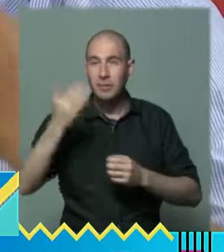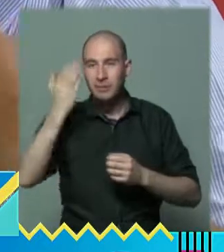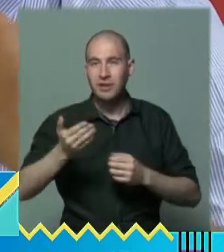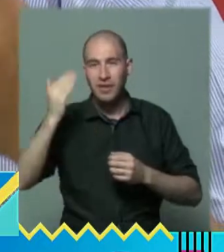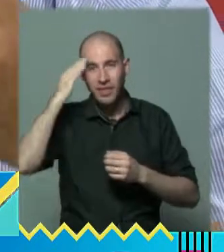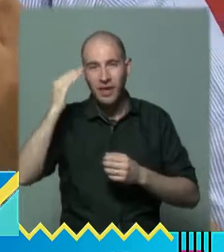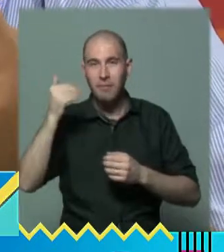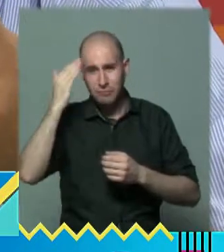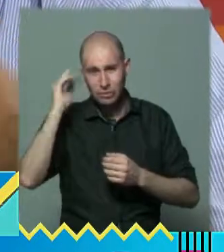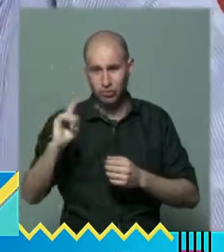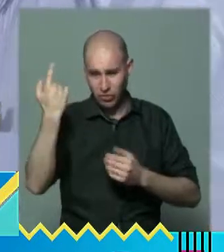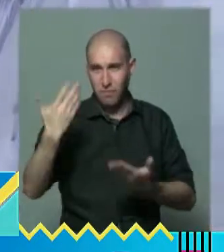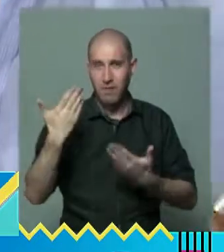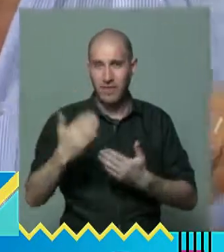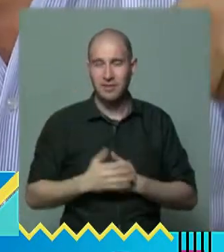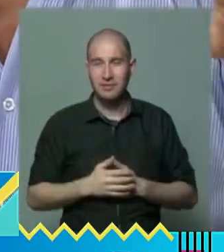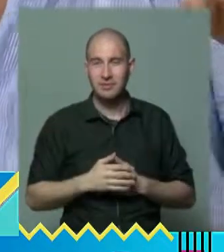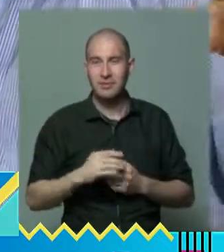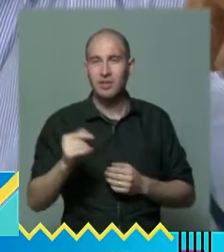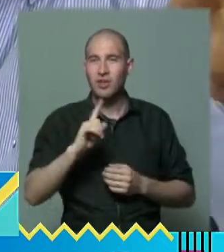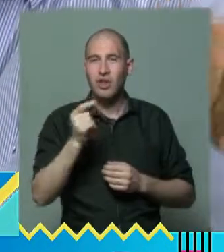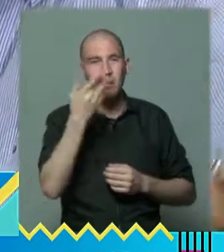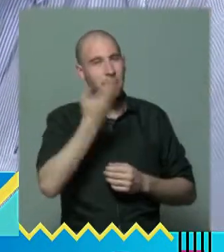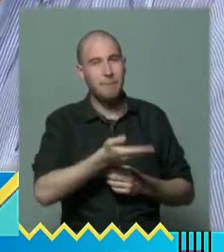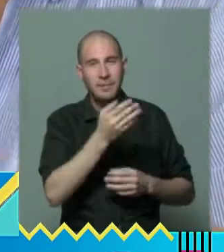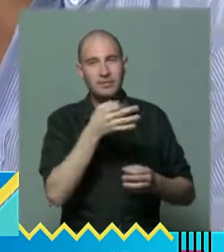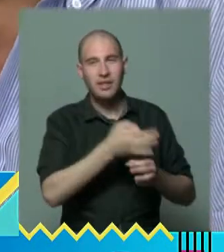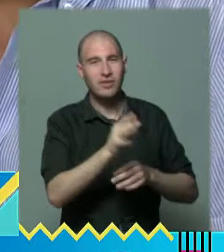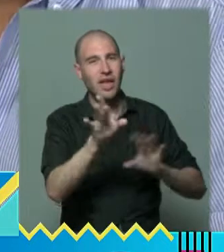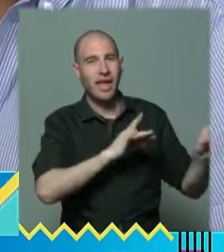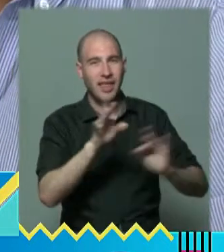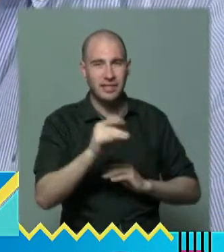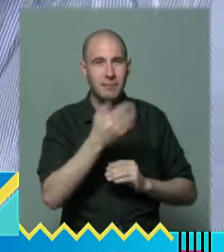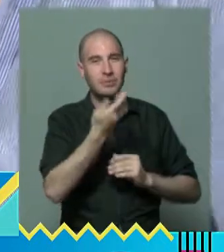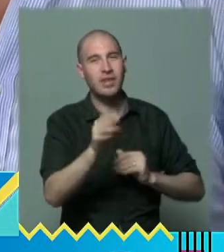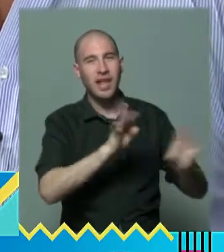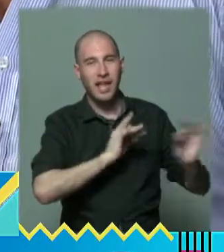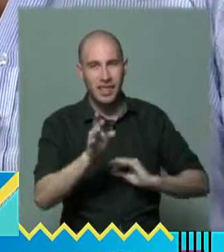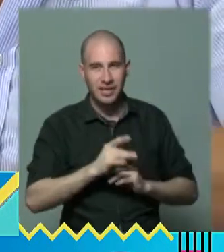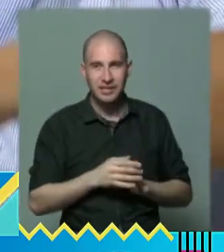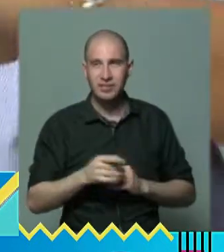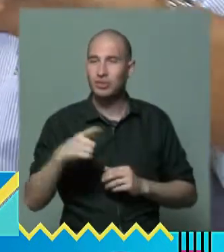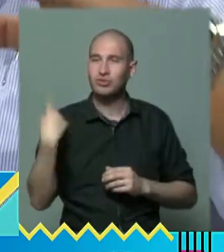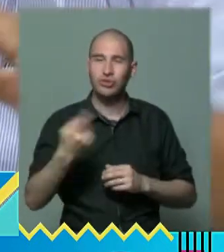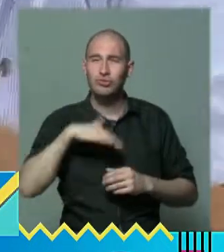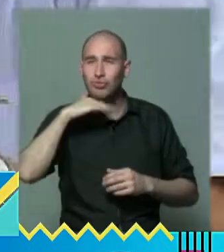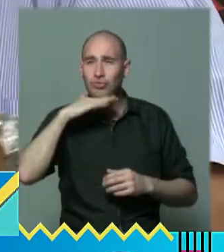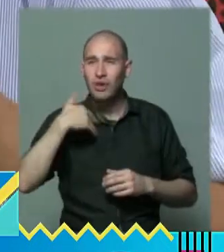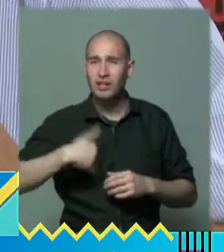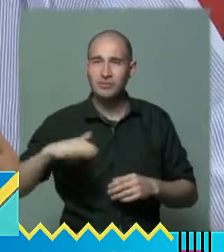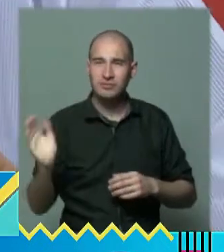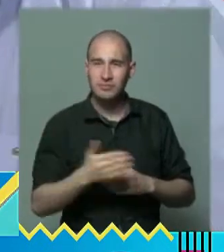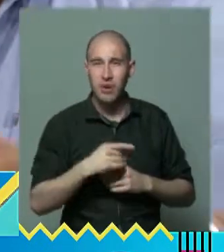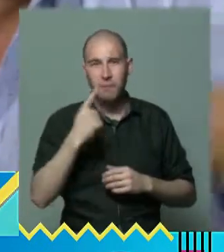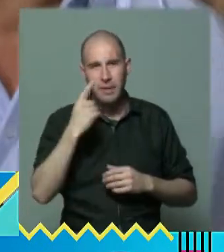mentalidad y puede pensar por sí misma. No hace falta que es lo que tiene que pensar de acuerdo con lo que ustedes... A la gente le hicieron elegir. Somos todos tontos los argentinos. Los únicos